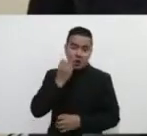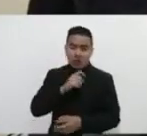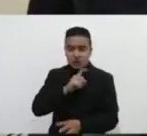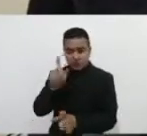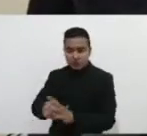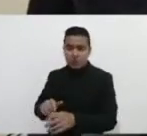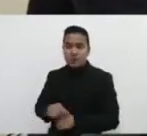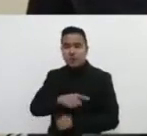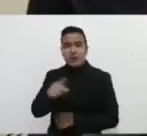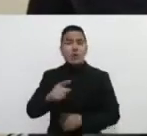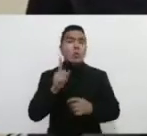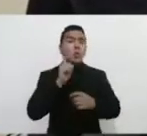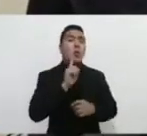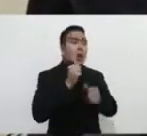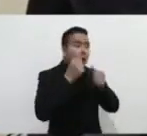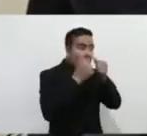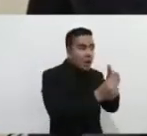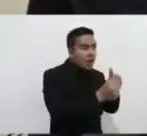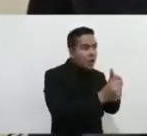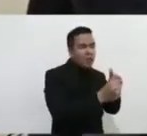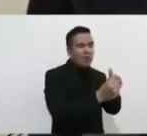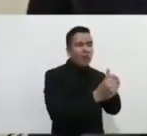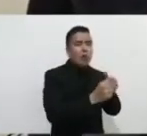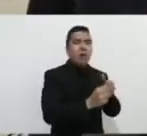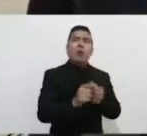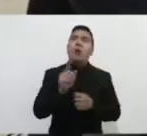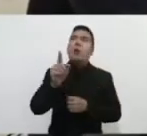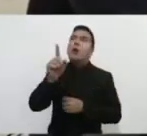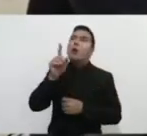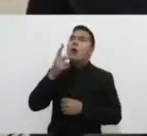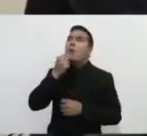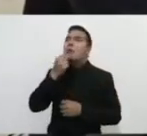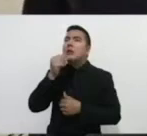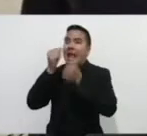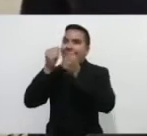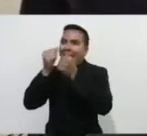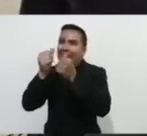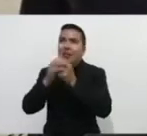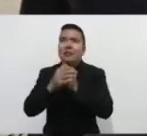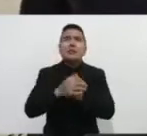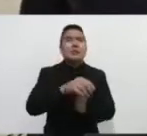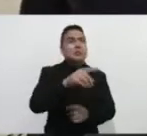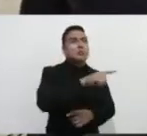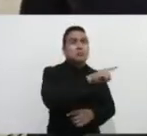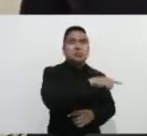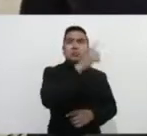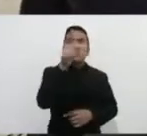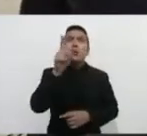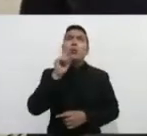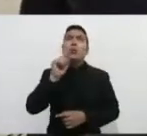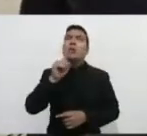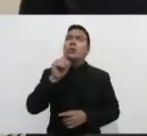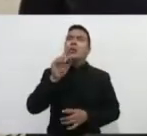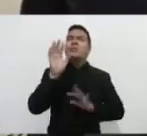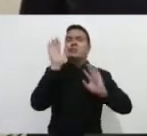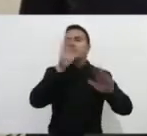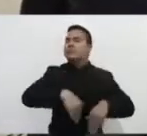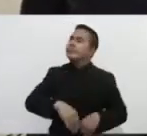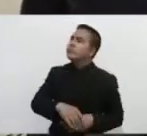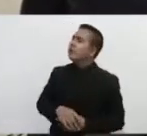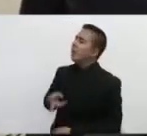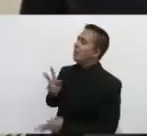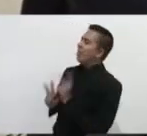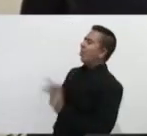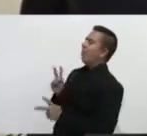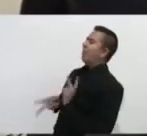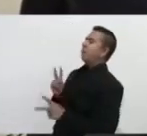entonces todo el mundo pone atención cuando habla el hombre, y cuando ya la mujer toma la palabra y empiezas a hablar, entonces todo el mundo se voltea y